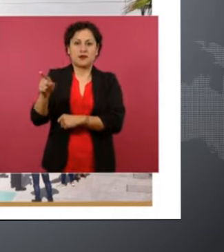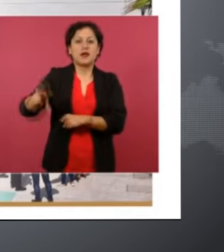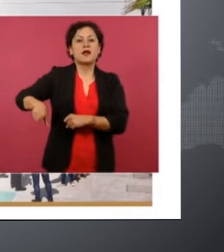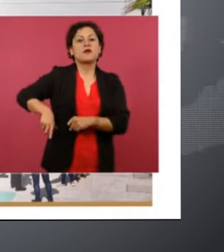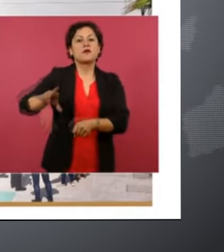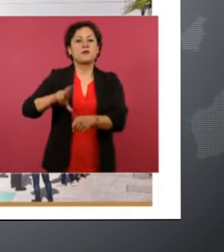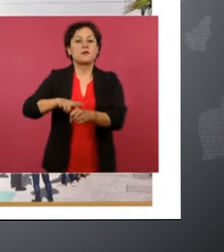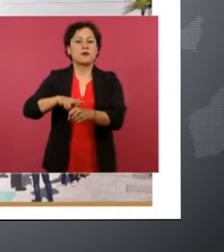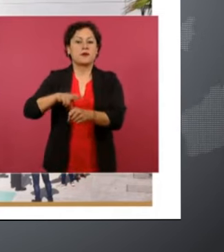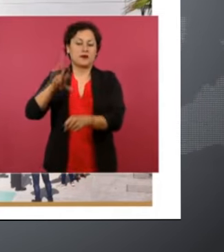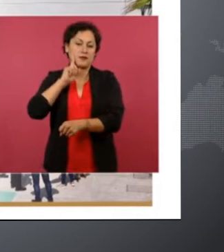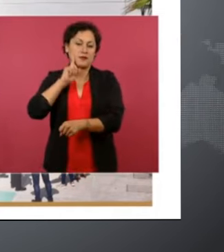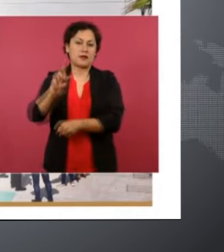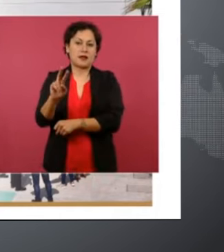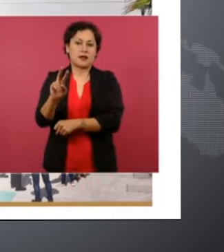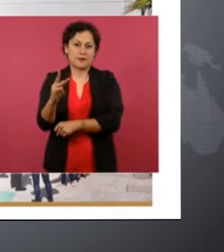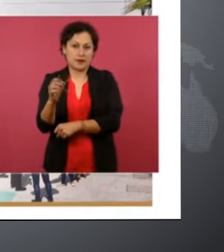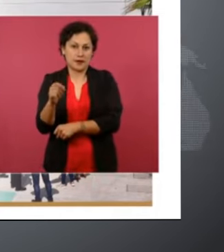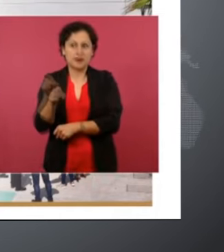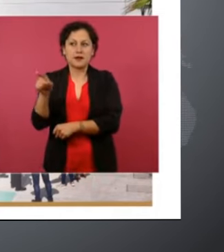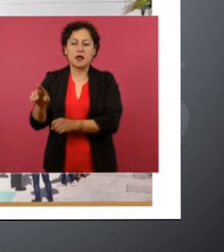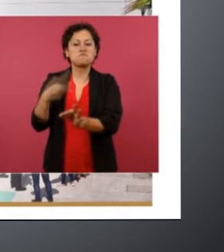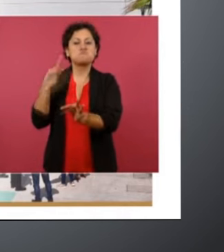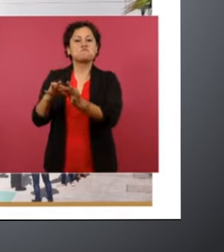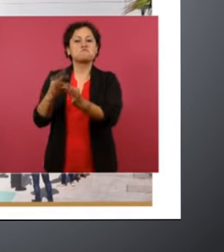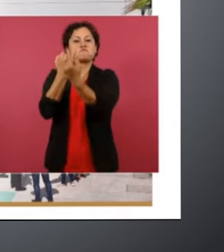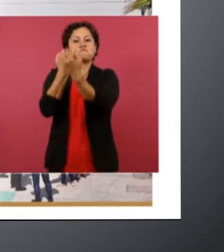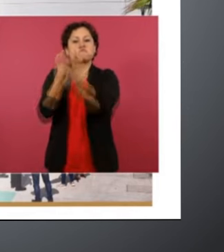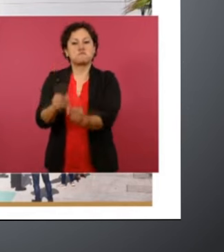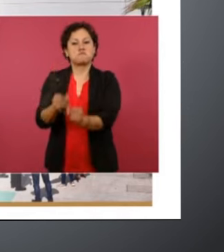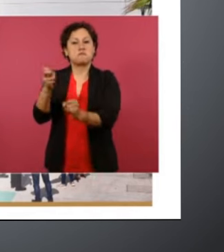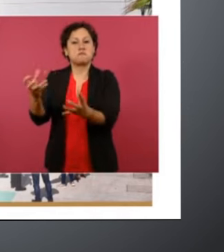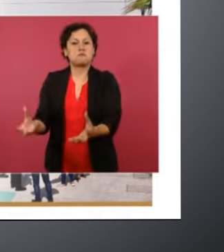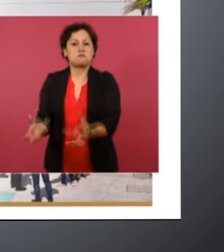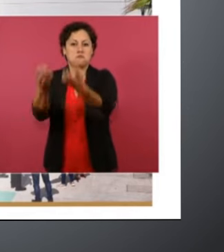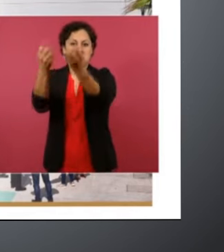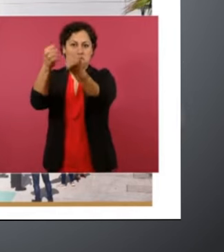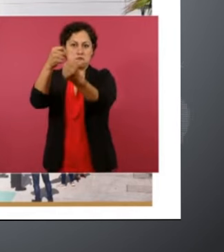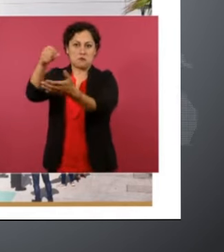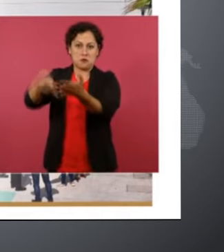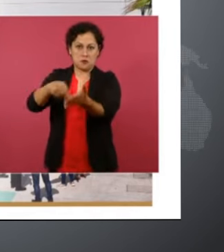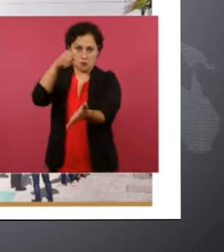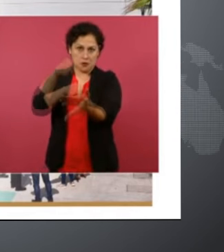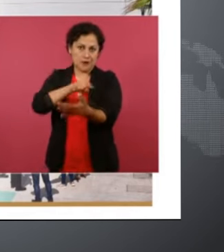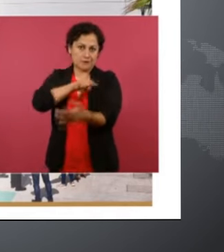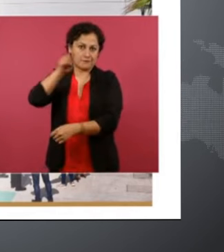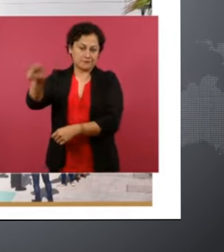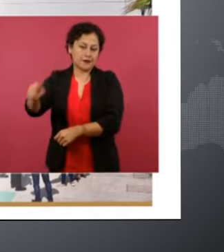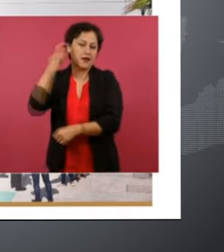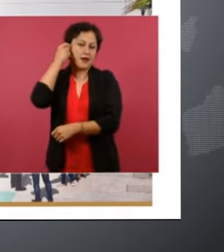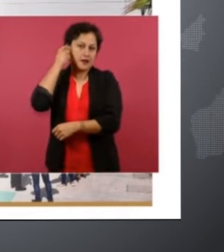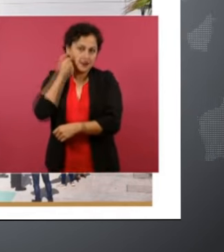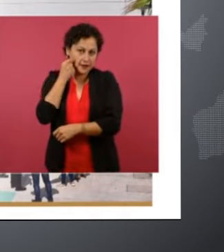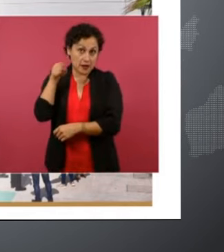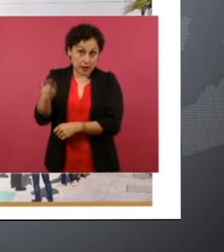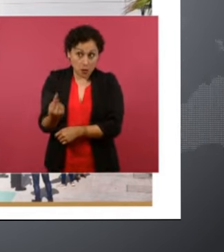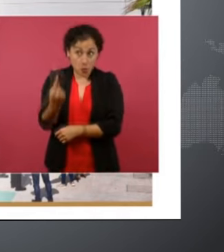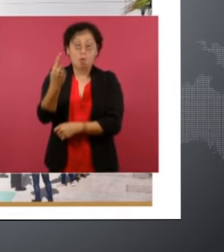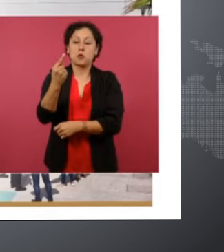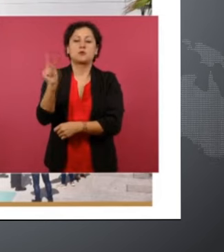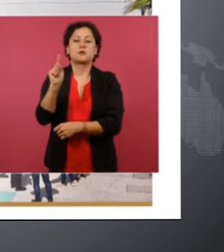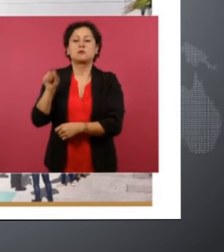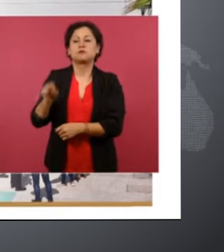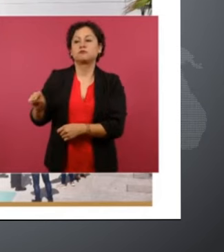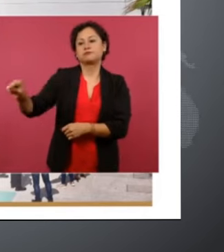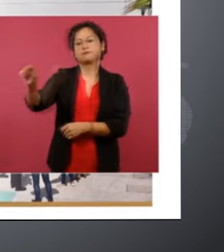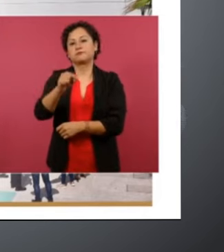de la gobernadora Evelyn Salgado Pineda. Robledo Aburto enfatizó que en Guerrero se han puesto en funcionamiento hospitales y unidades médicas que al inicio de la actual